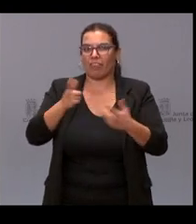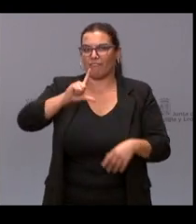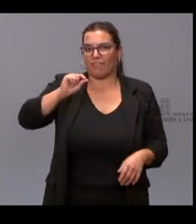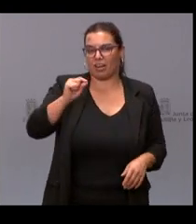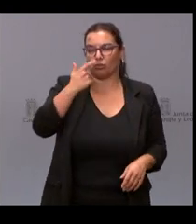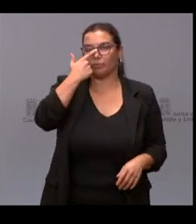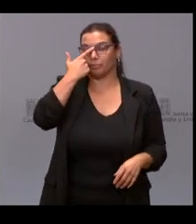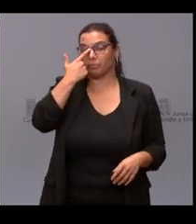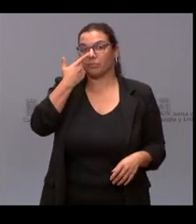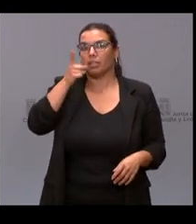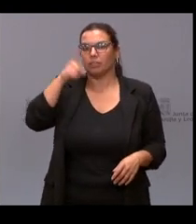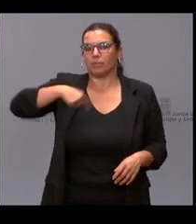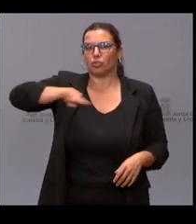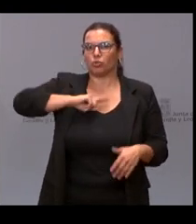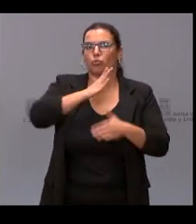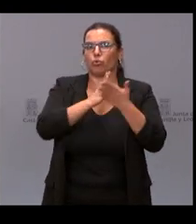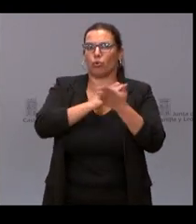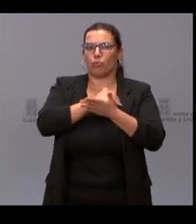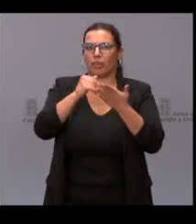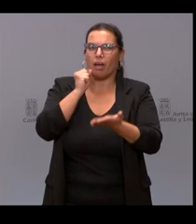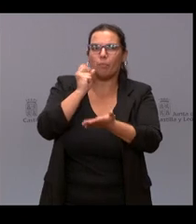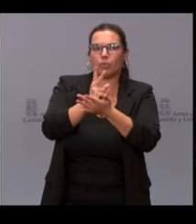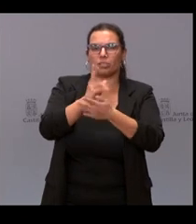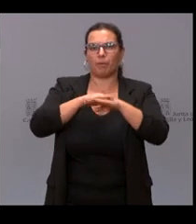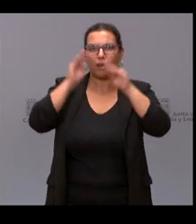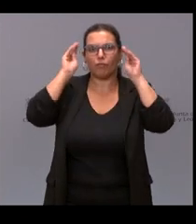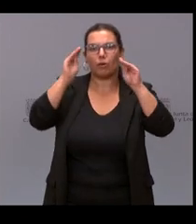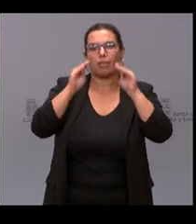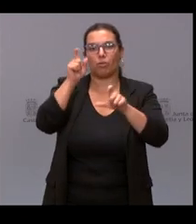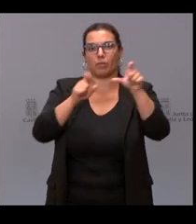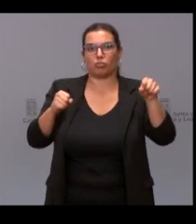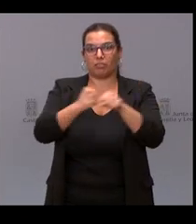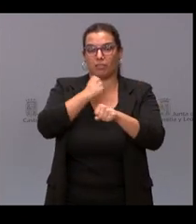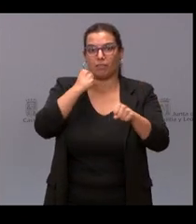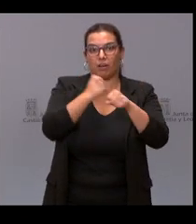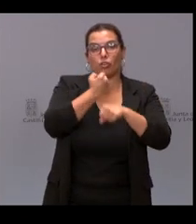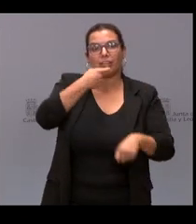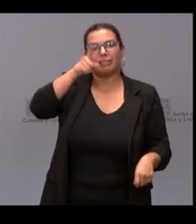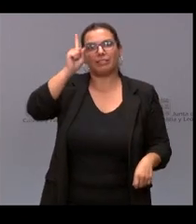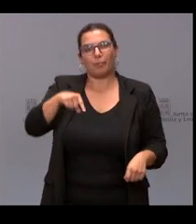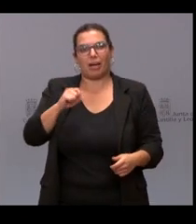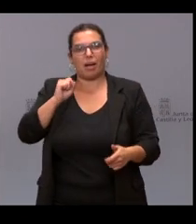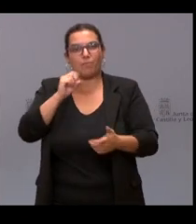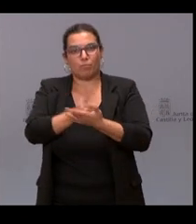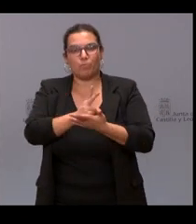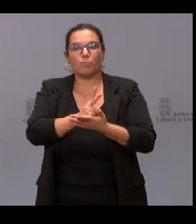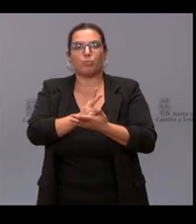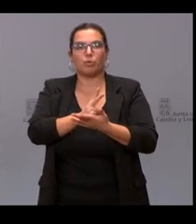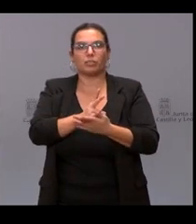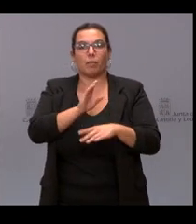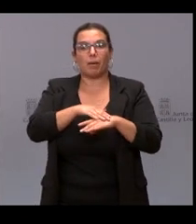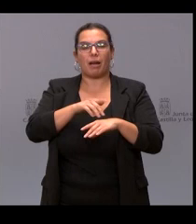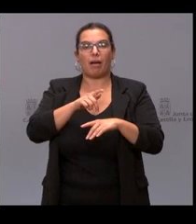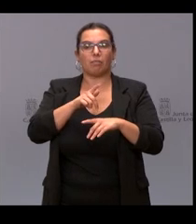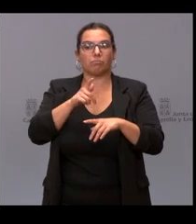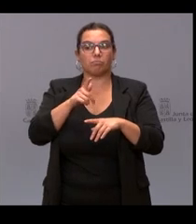comunidad autónoma que apuesta por la formación de los trabajadores y también apuesta por facilitar la